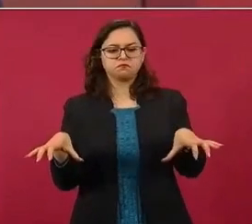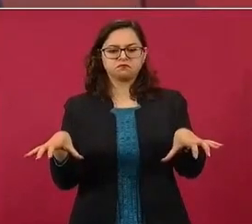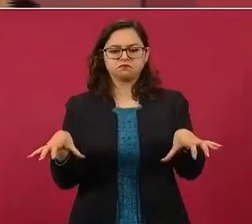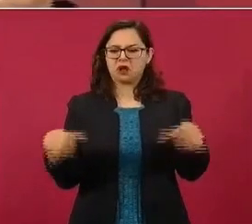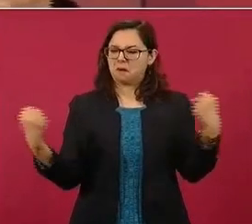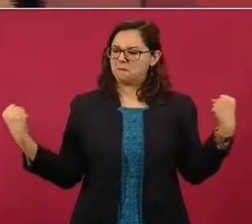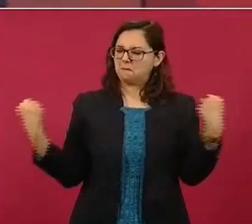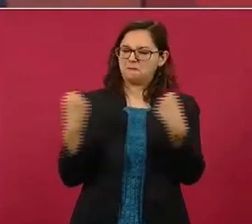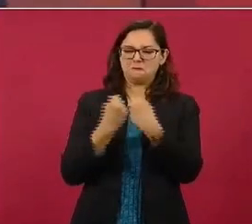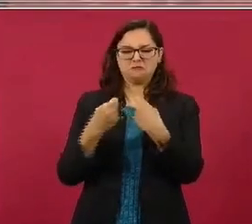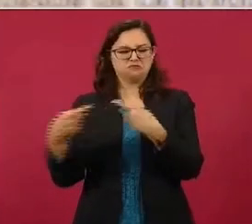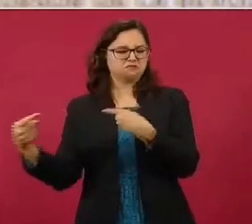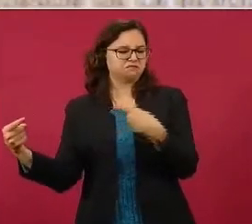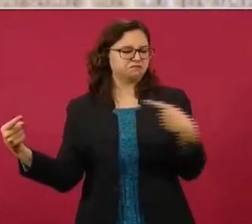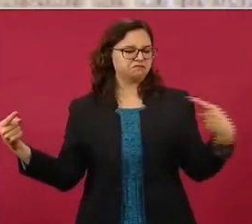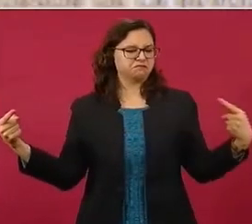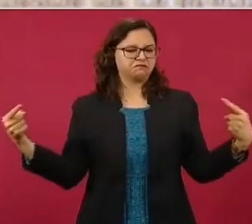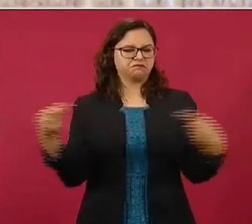diferentes.